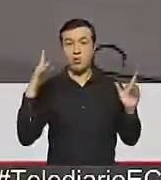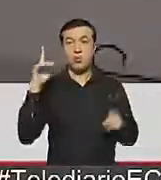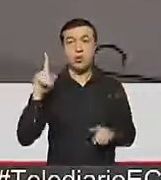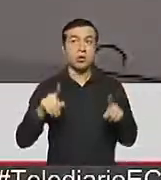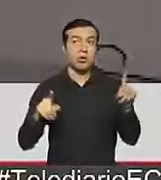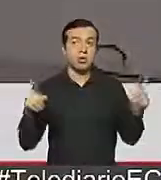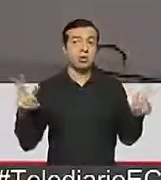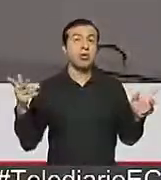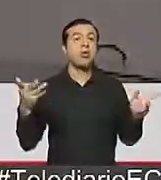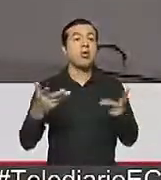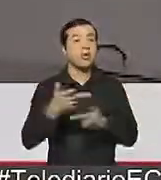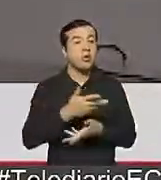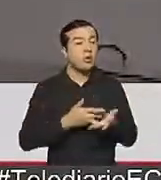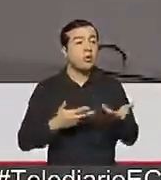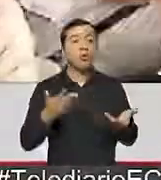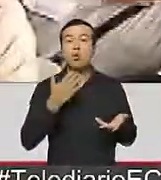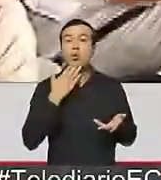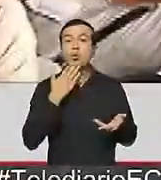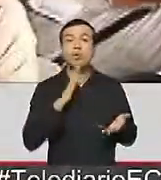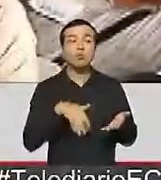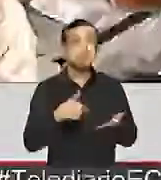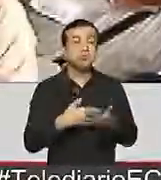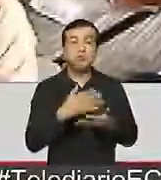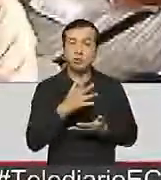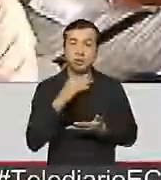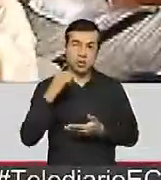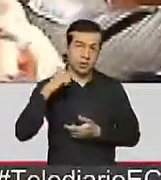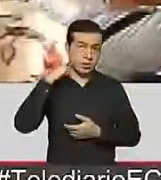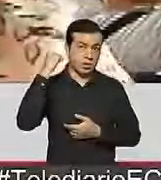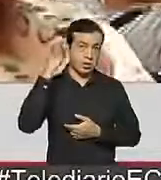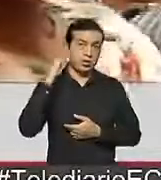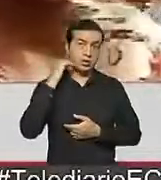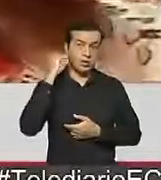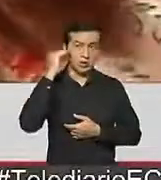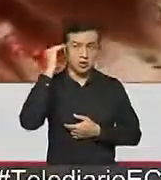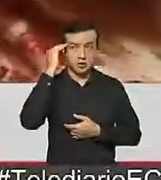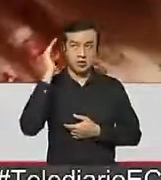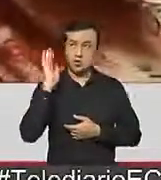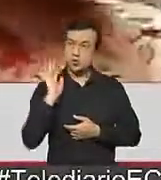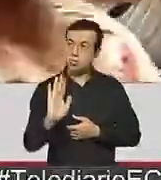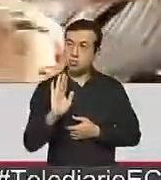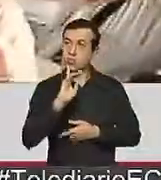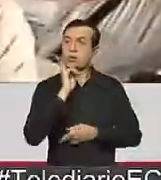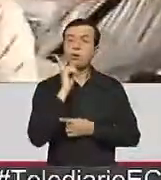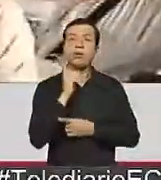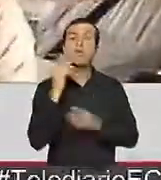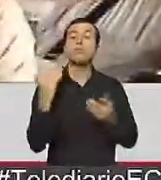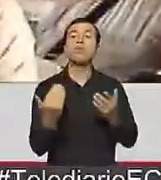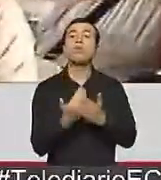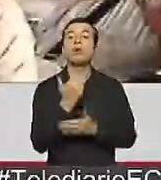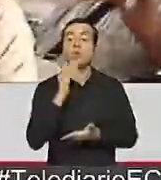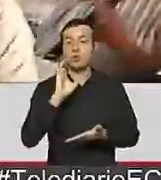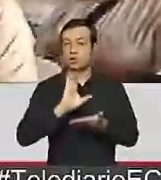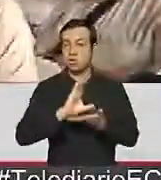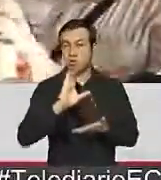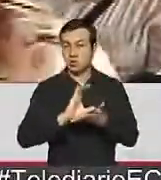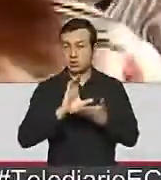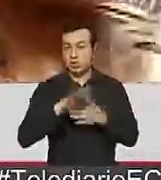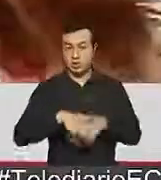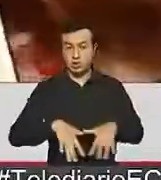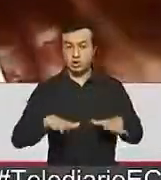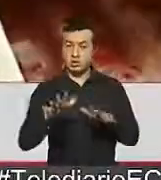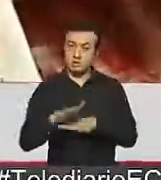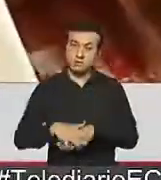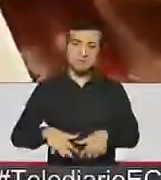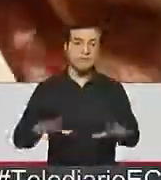hay espacios o sitios donde ir. Es un derecho que tienen los adultos mayores, de crearse centros para